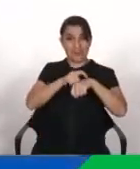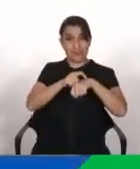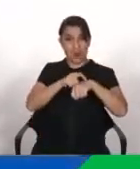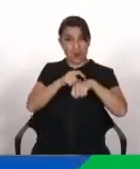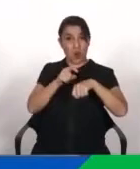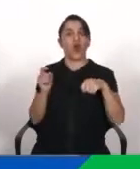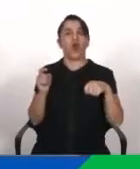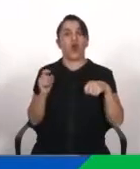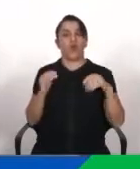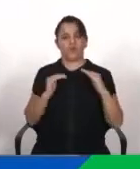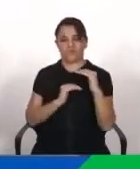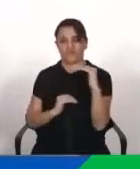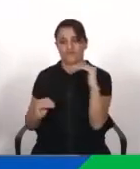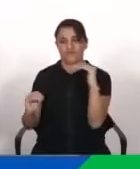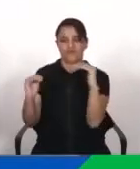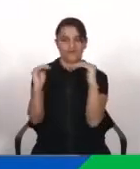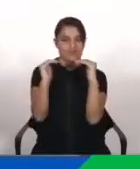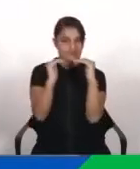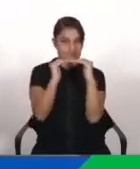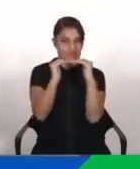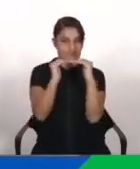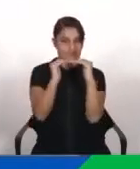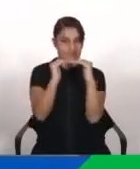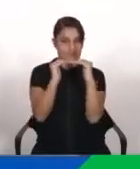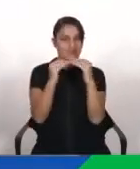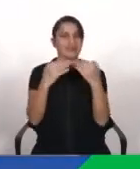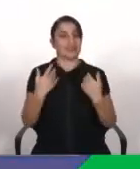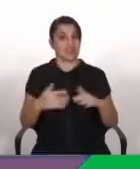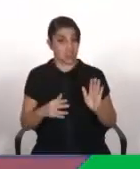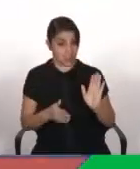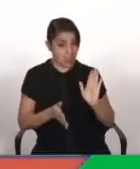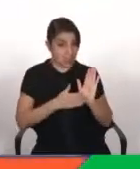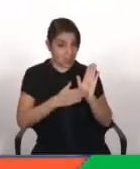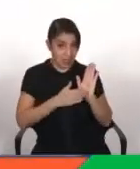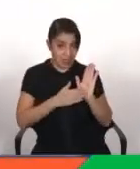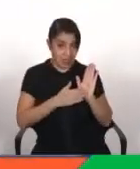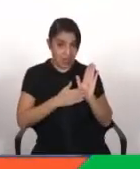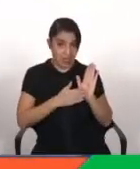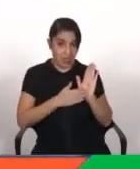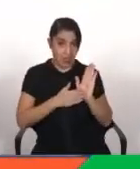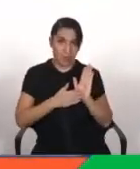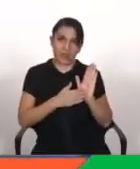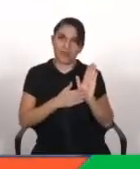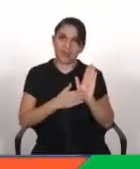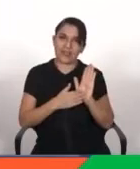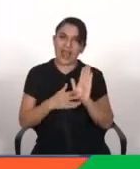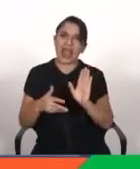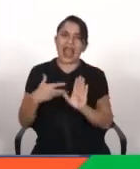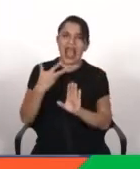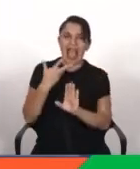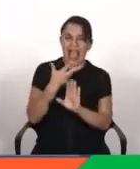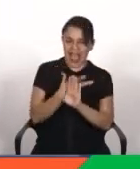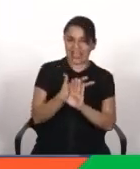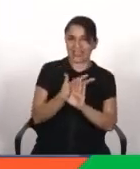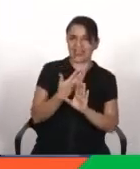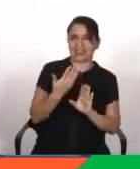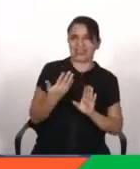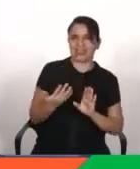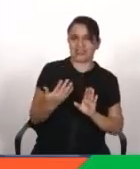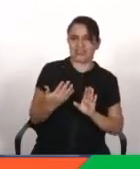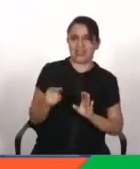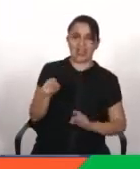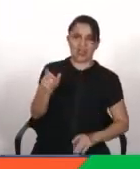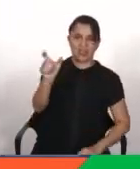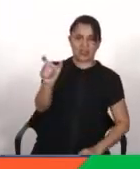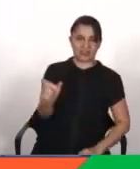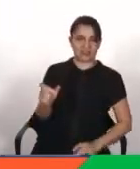esto claramente demuestra que estamos, tenemos un sesgo cuando vemos, esto lo está